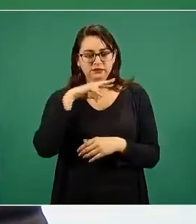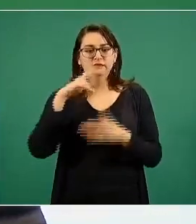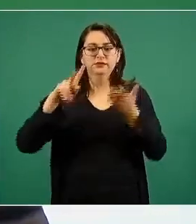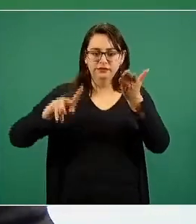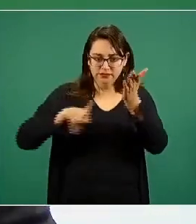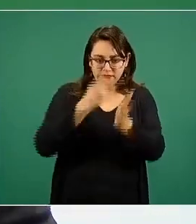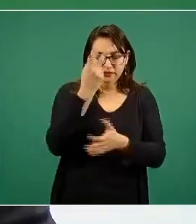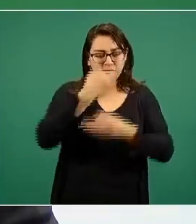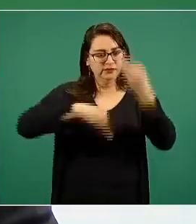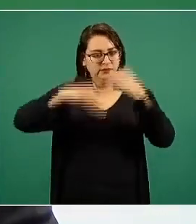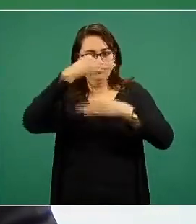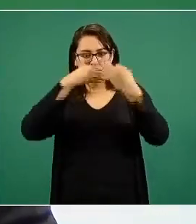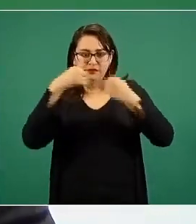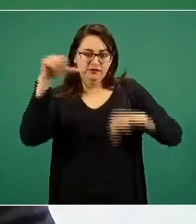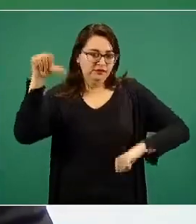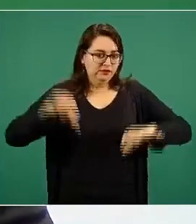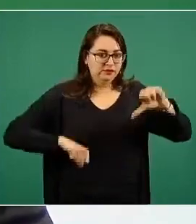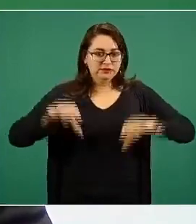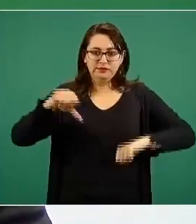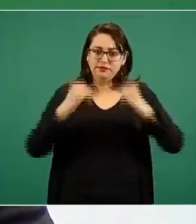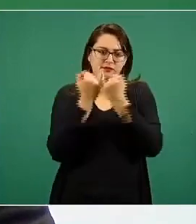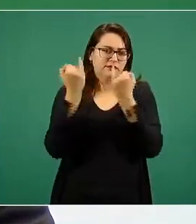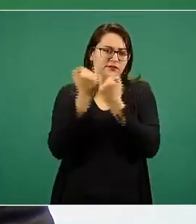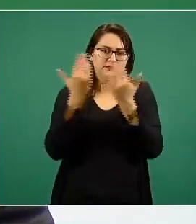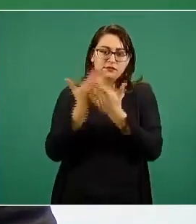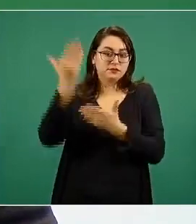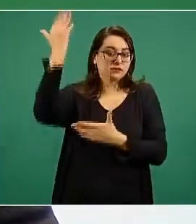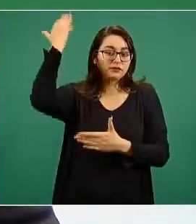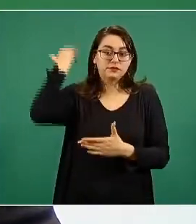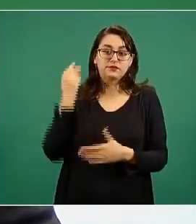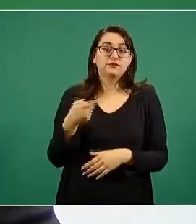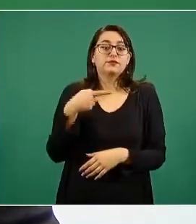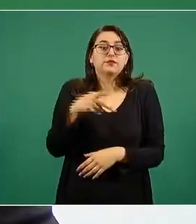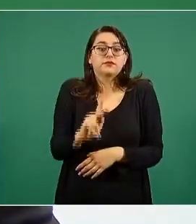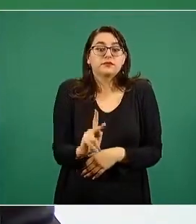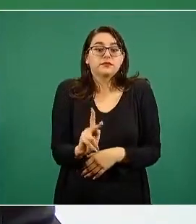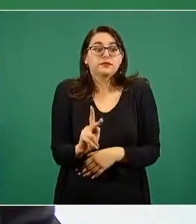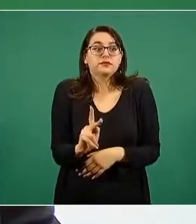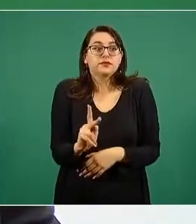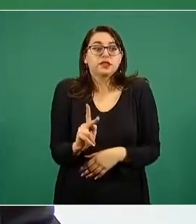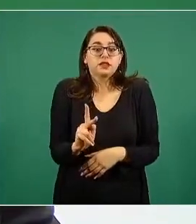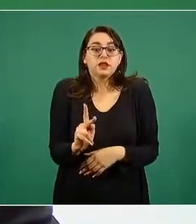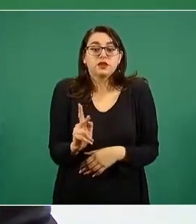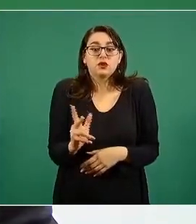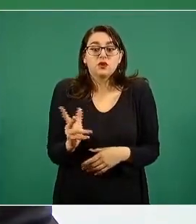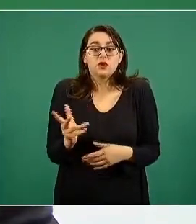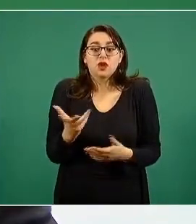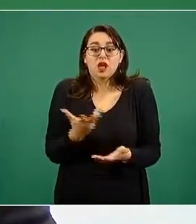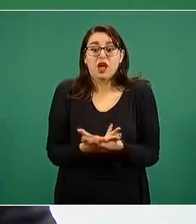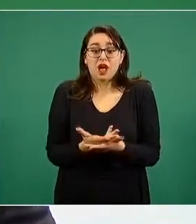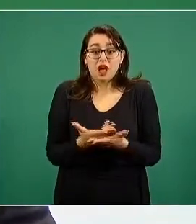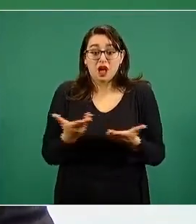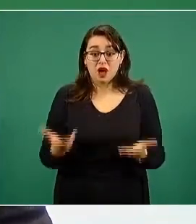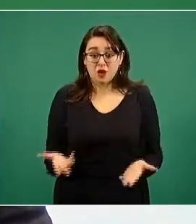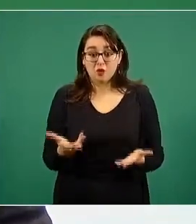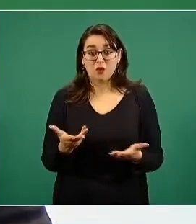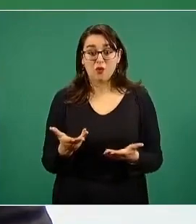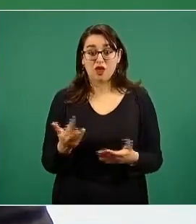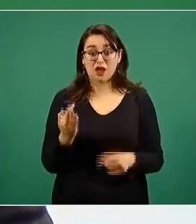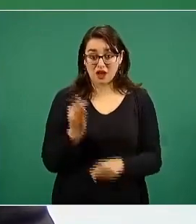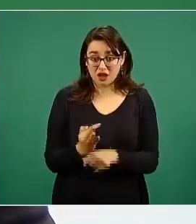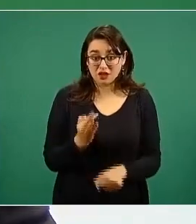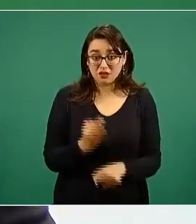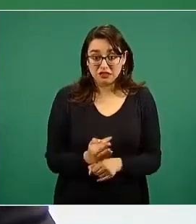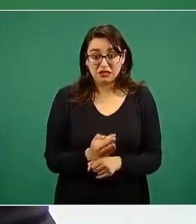nuestras actividades como seguramente antes lo hacíamos. La diferencia entre hacerlo ahorita o